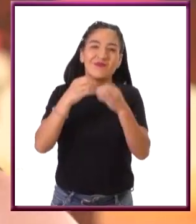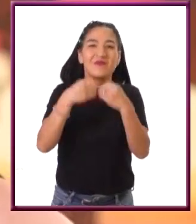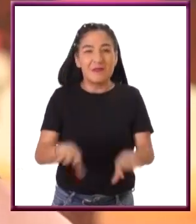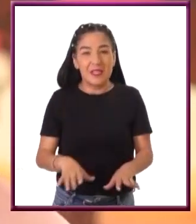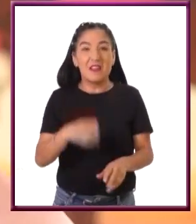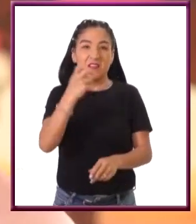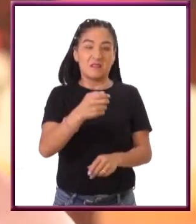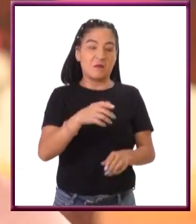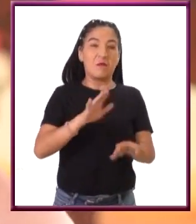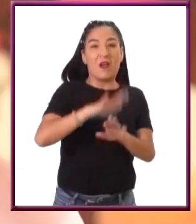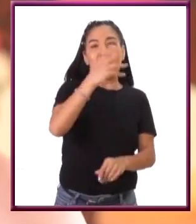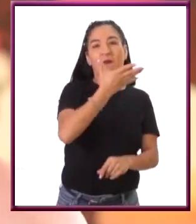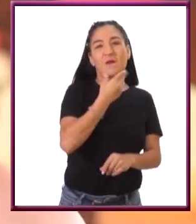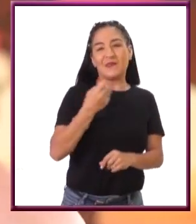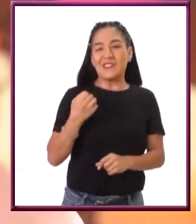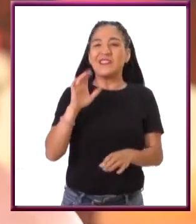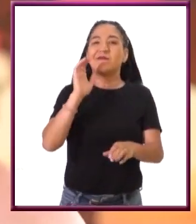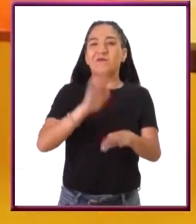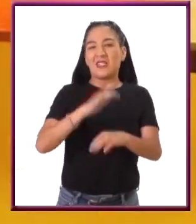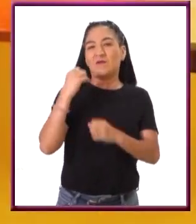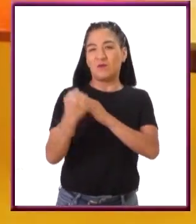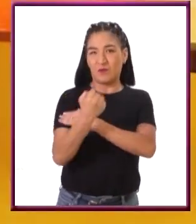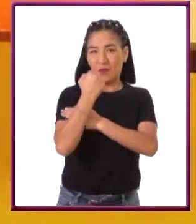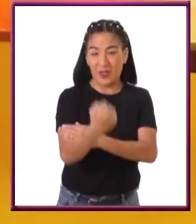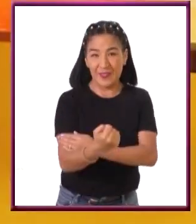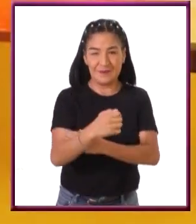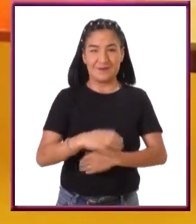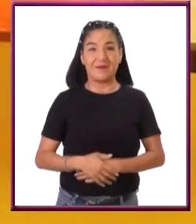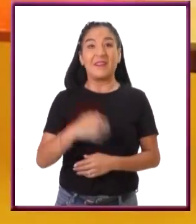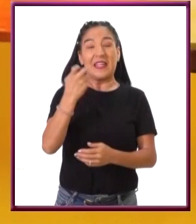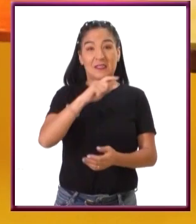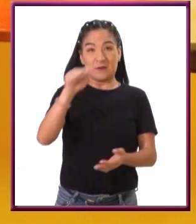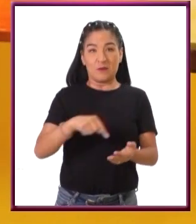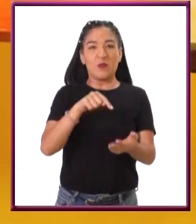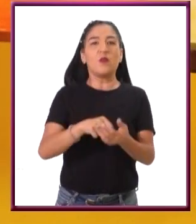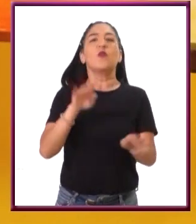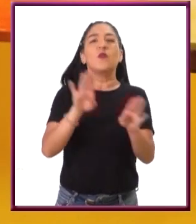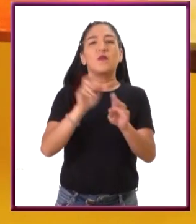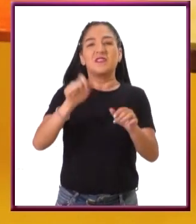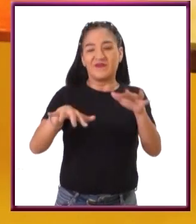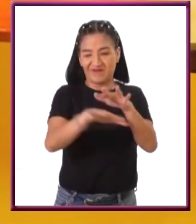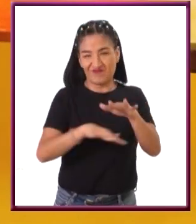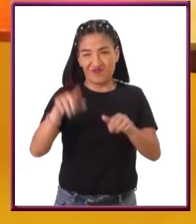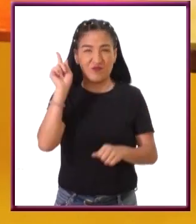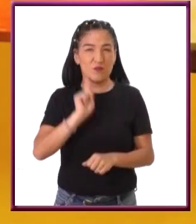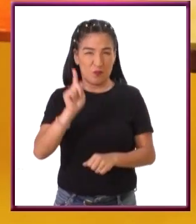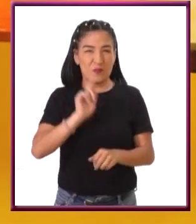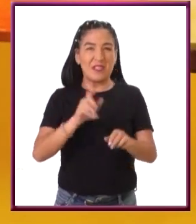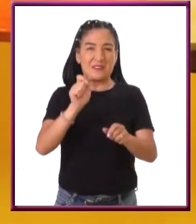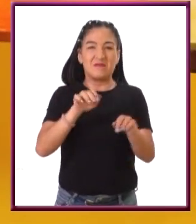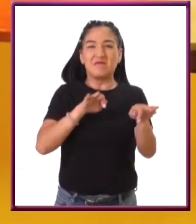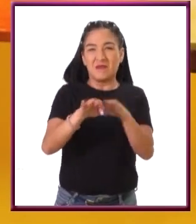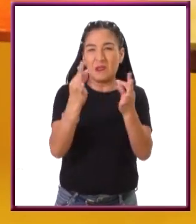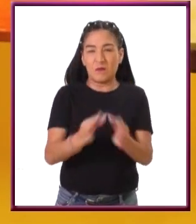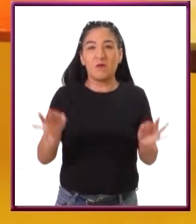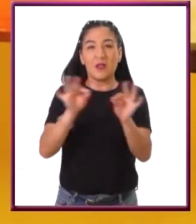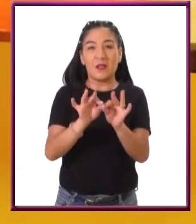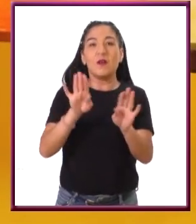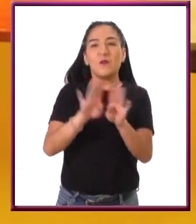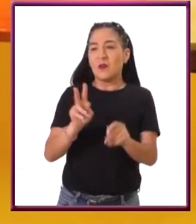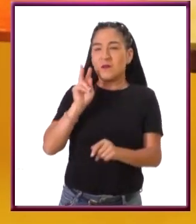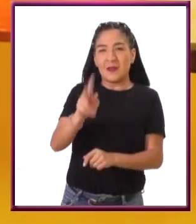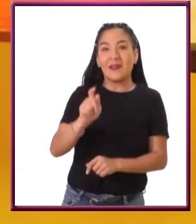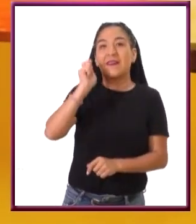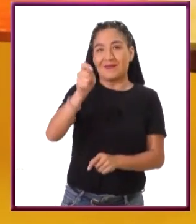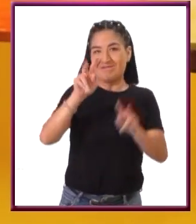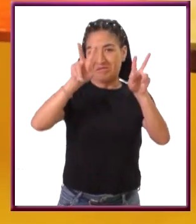género lleno de privilegios les concedía. En la esfera privada, el papel secundario femenino era tan bien visto que